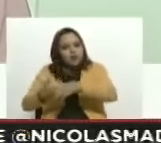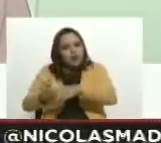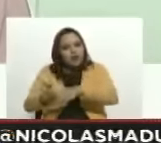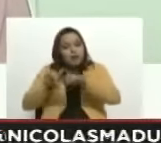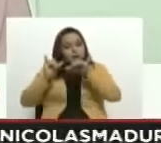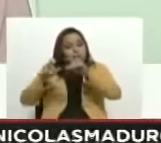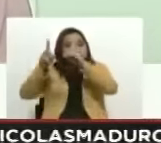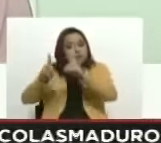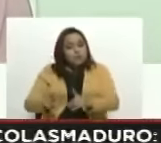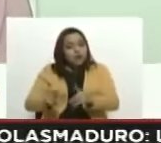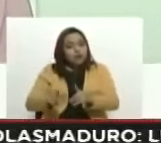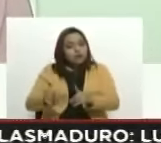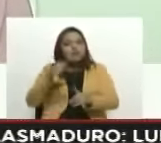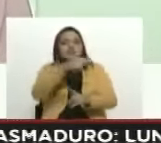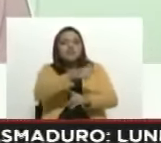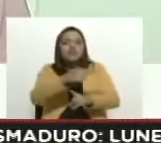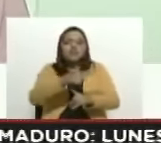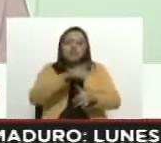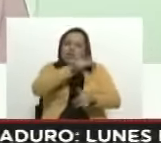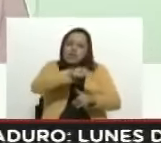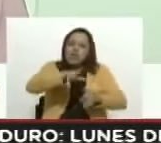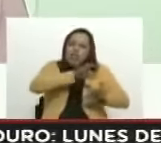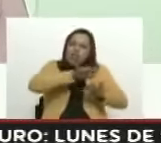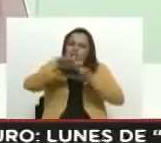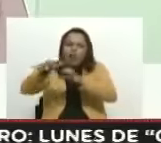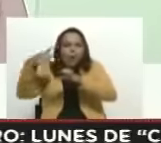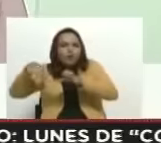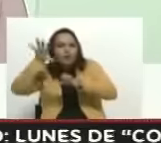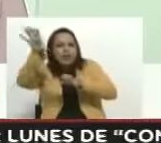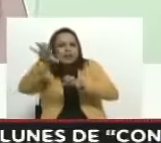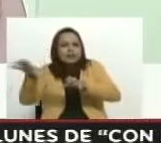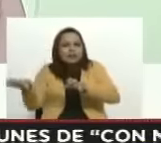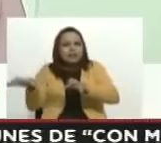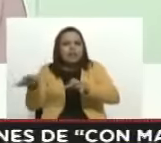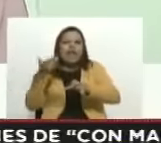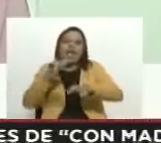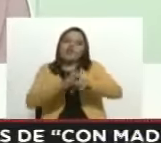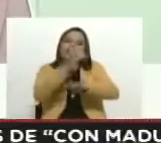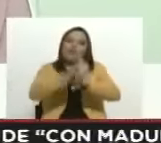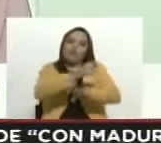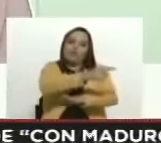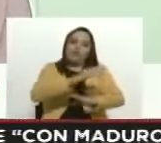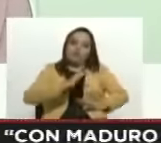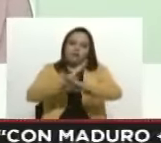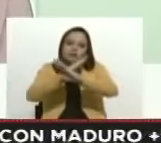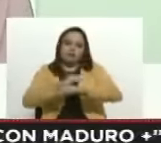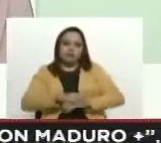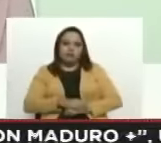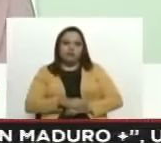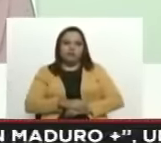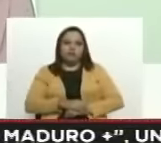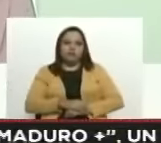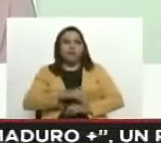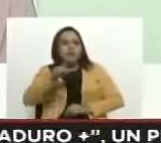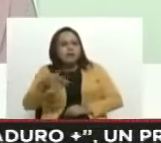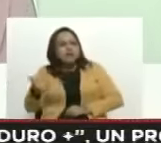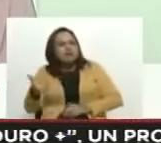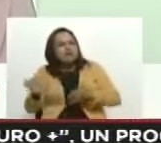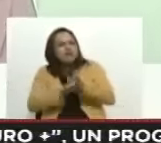que son las medidas coercitivas las que han aumentado el flujo de migrantes. Y con respecto a la movilización que va a haber el día